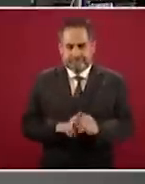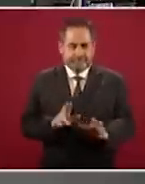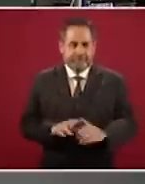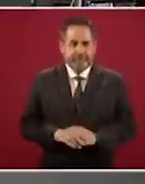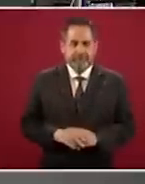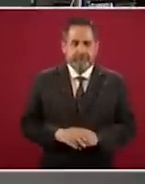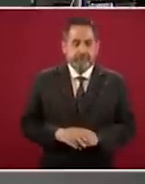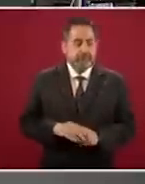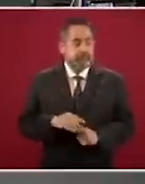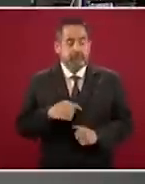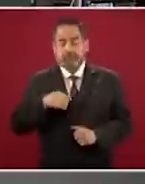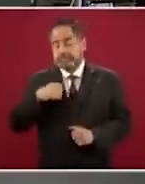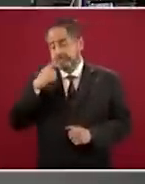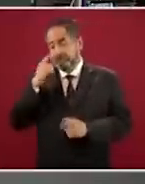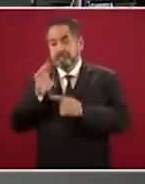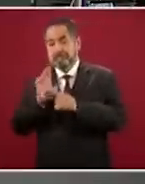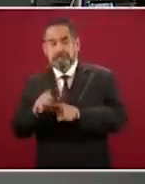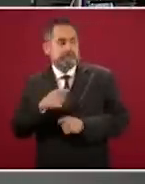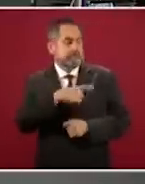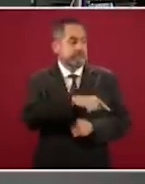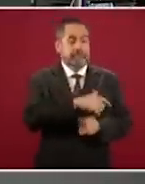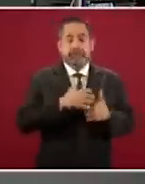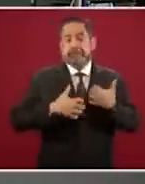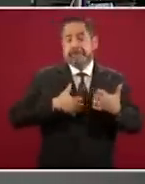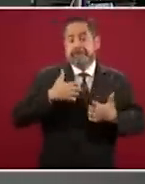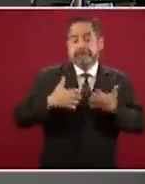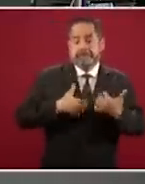Porque se enojan mucho.